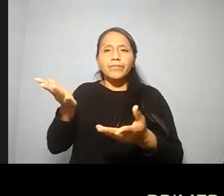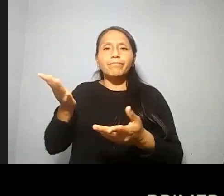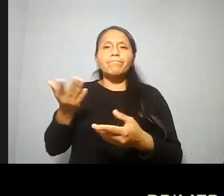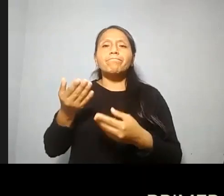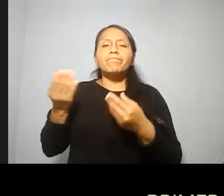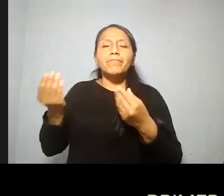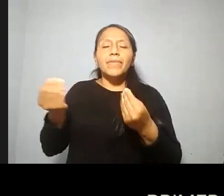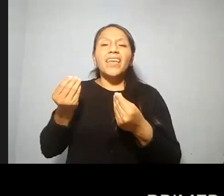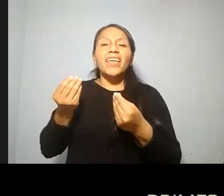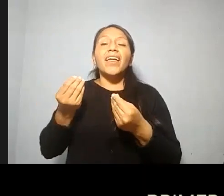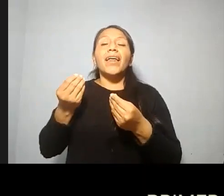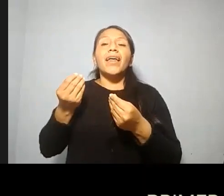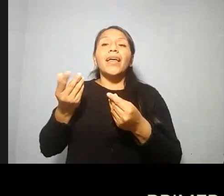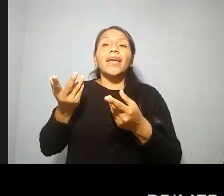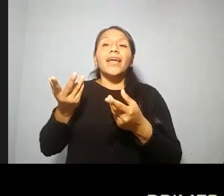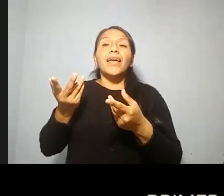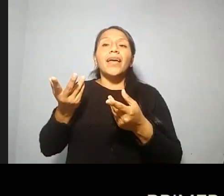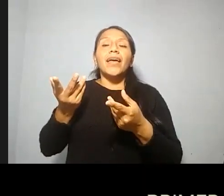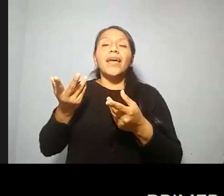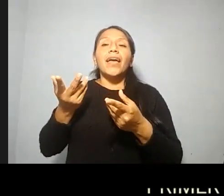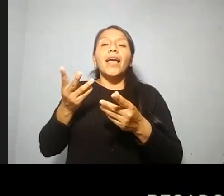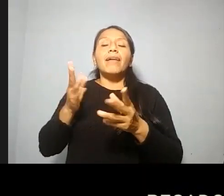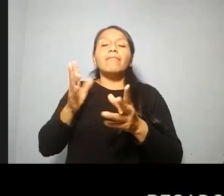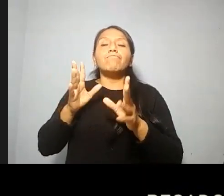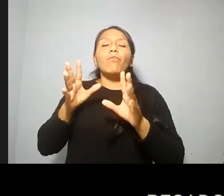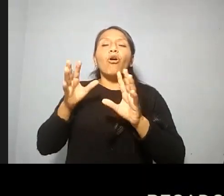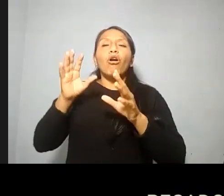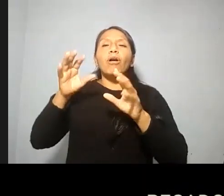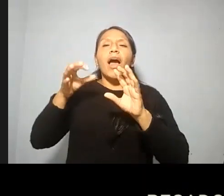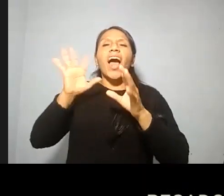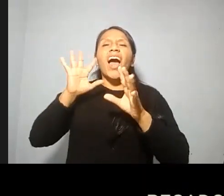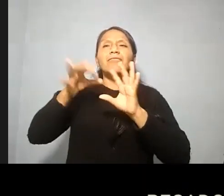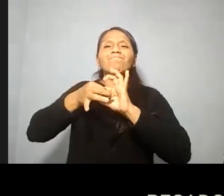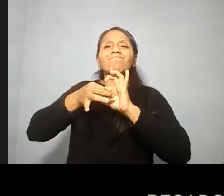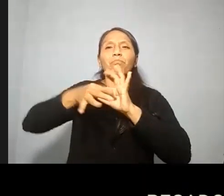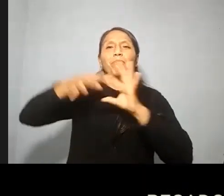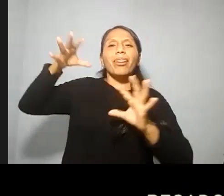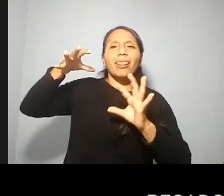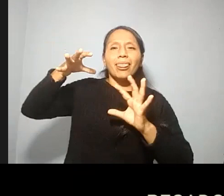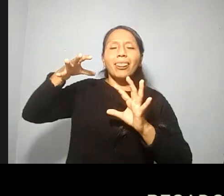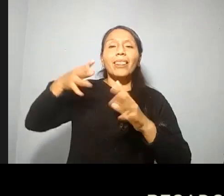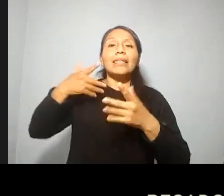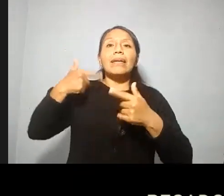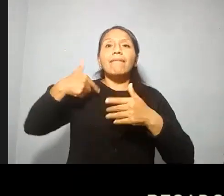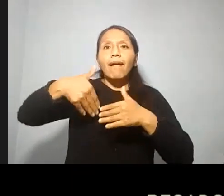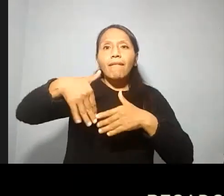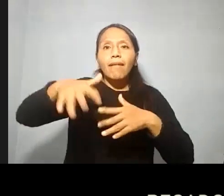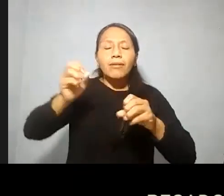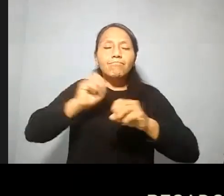la alianza se encuentra rota y que se avecina una catástrofe.